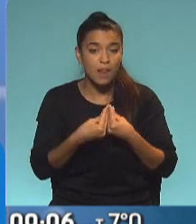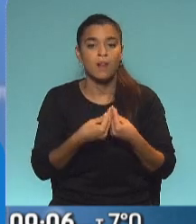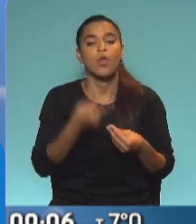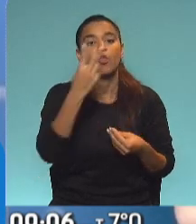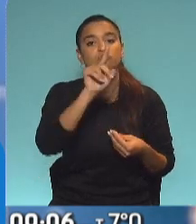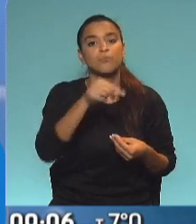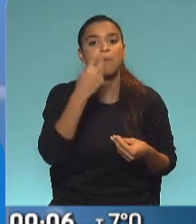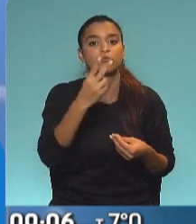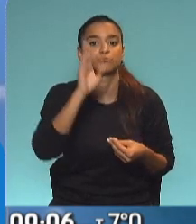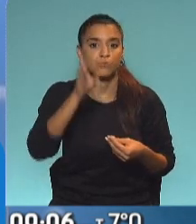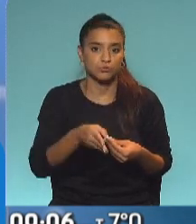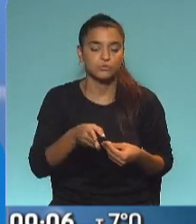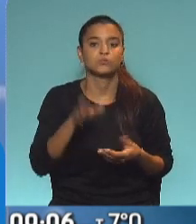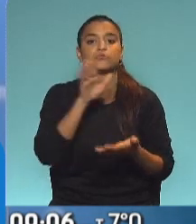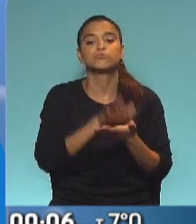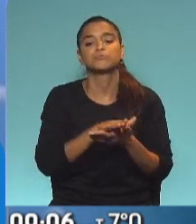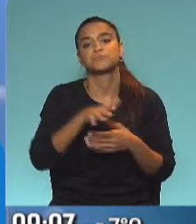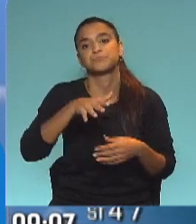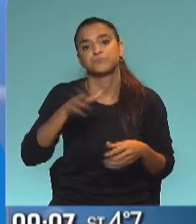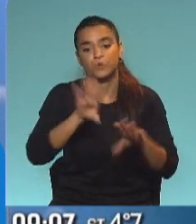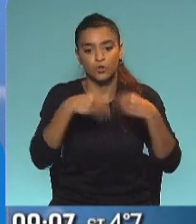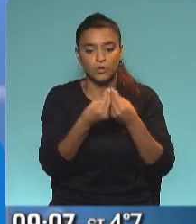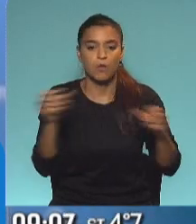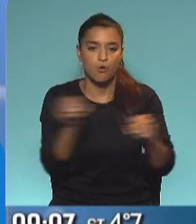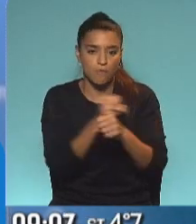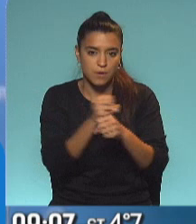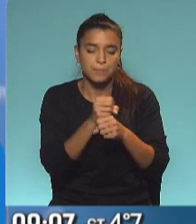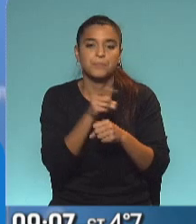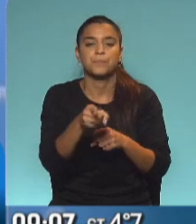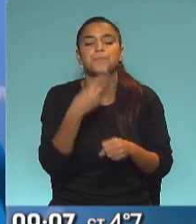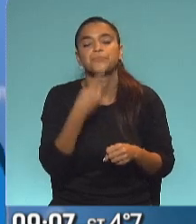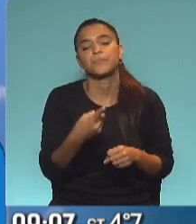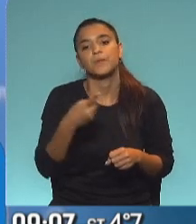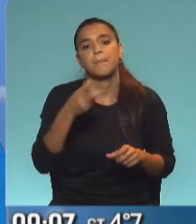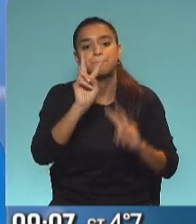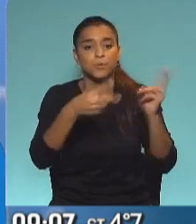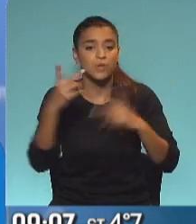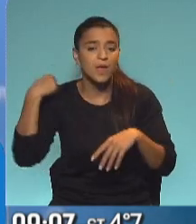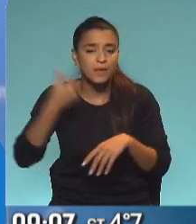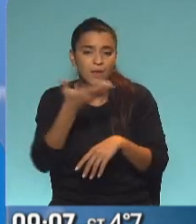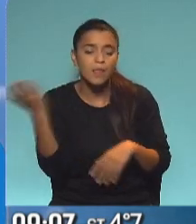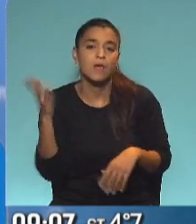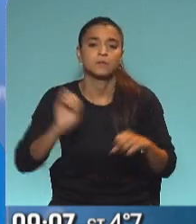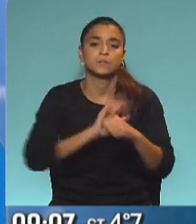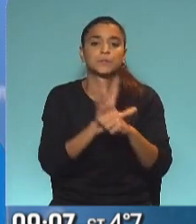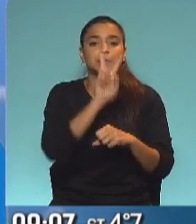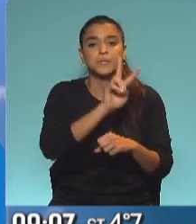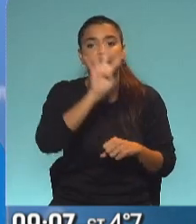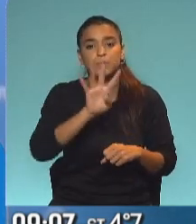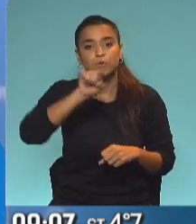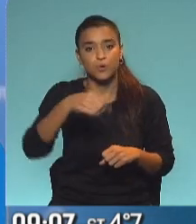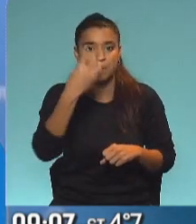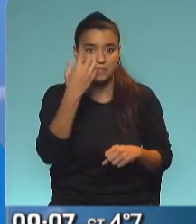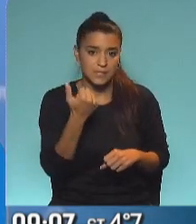del 2,2% con respecto al total de casos confirmados y una tasa de mortalidad general por coronavirus de